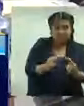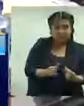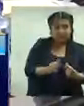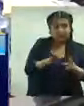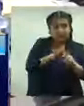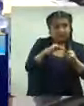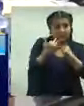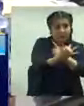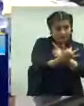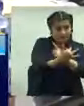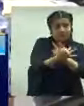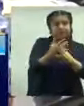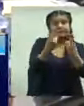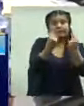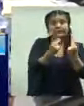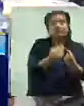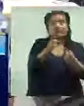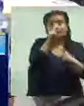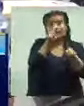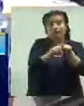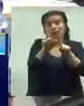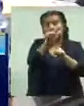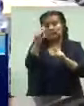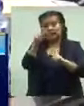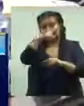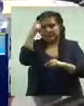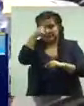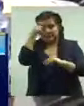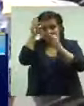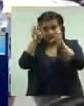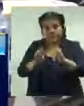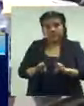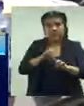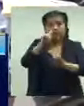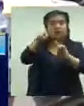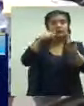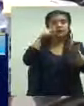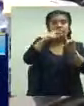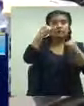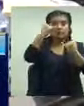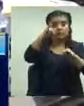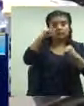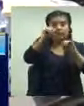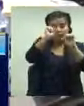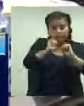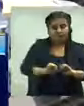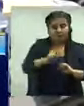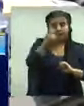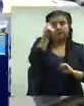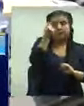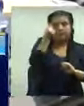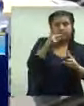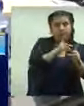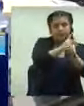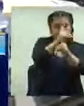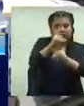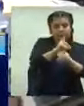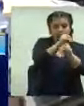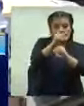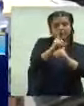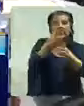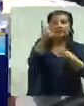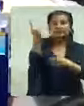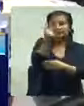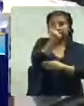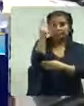realidad operativa. Entonces, por favor, si nos puede mandar el detalle de eso, porque para entenderlo, para poder diagnosticarlo correctamente y